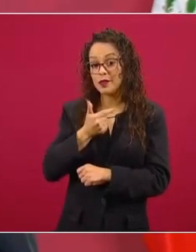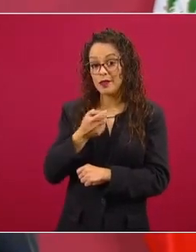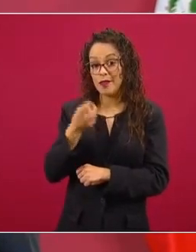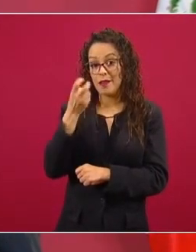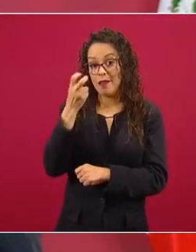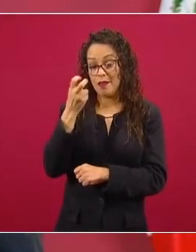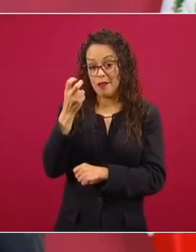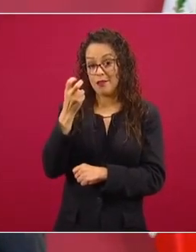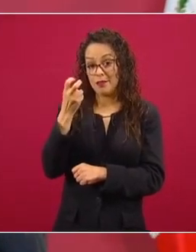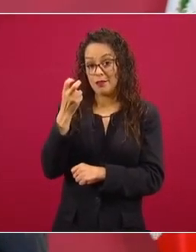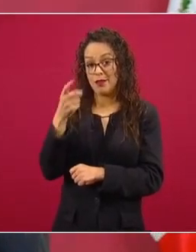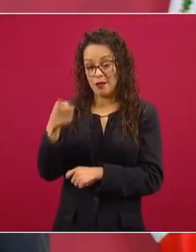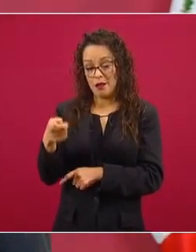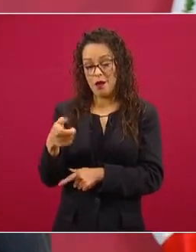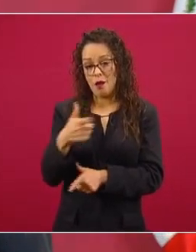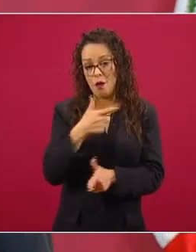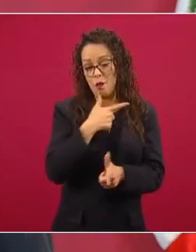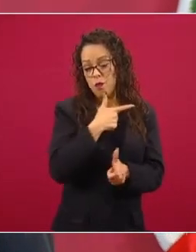ejecutaron a esta banda